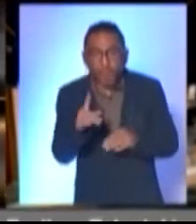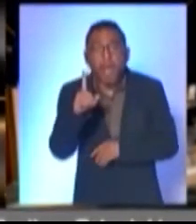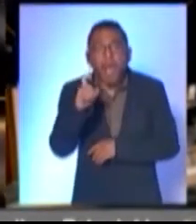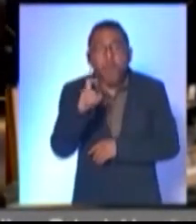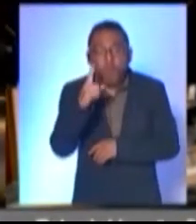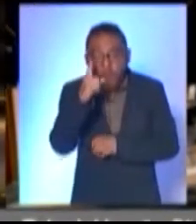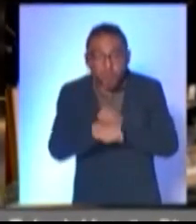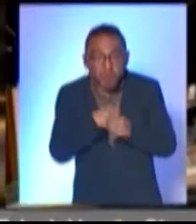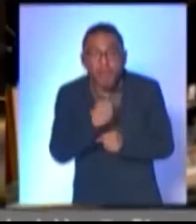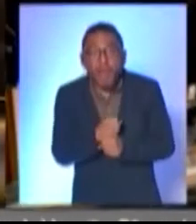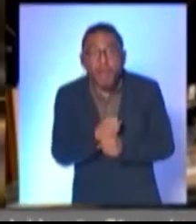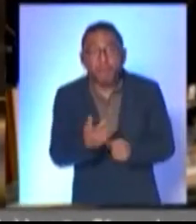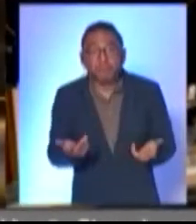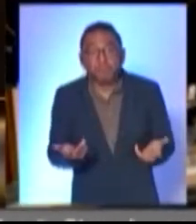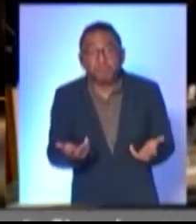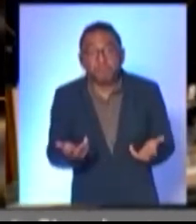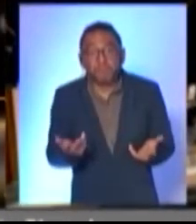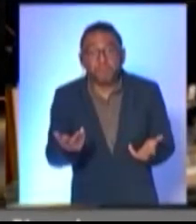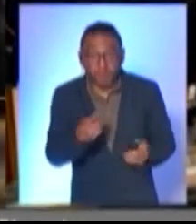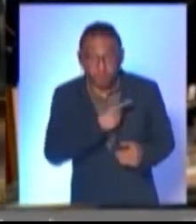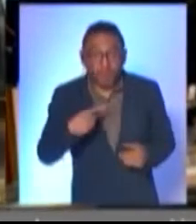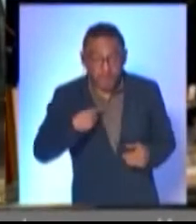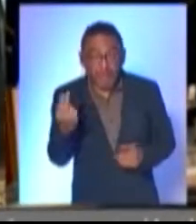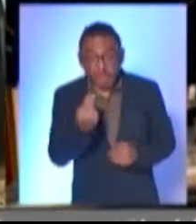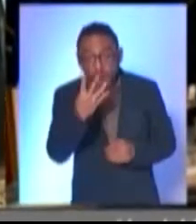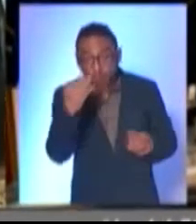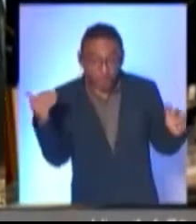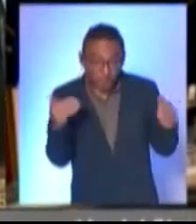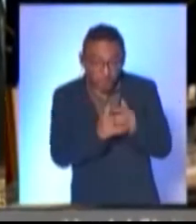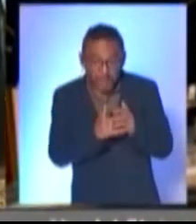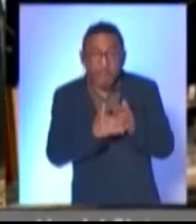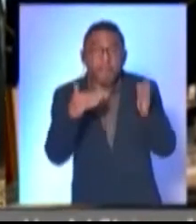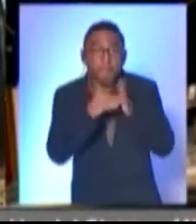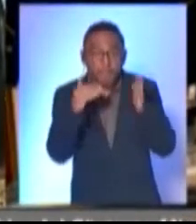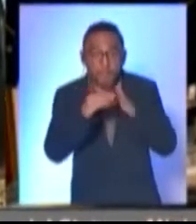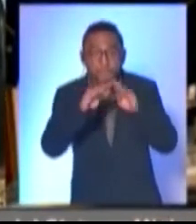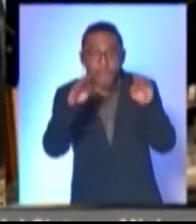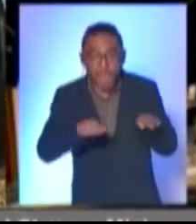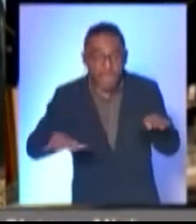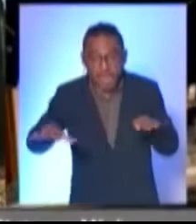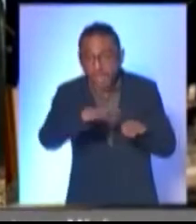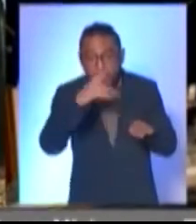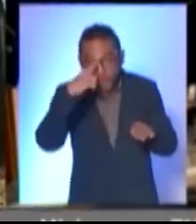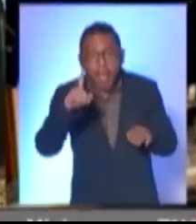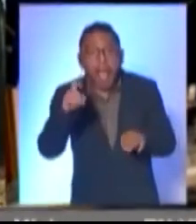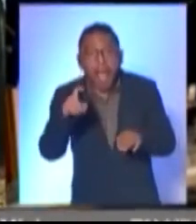año. Entonces deberíamos de tener 4.000 millones de metros cúbicos de cosecha de